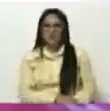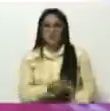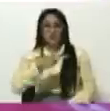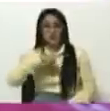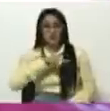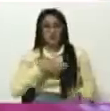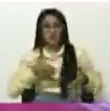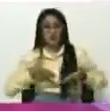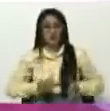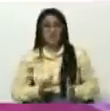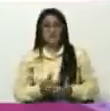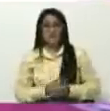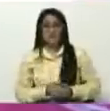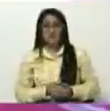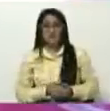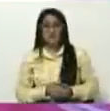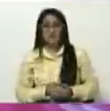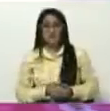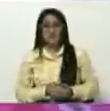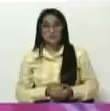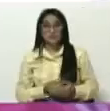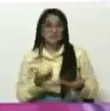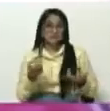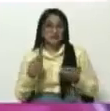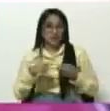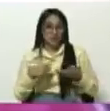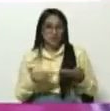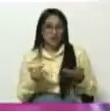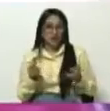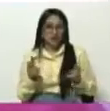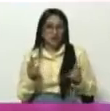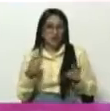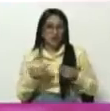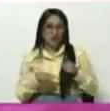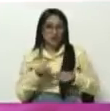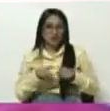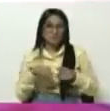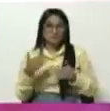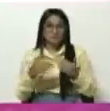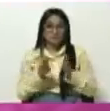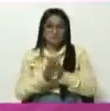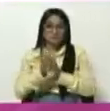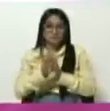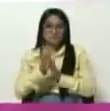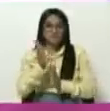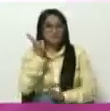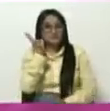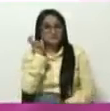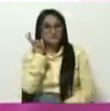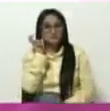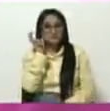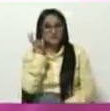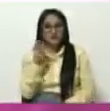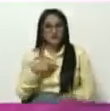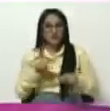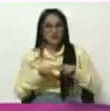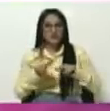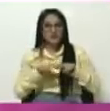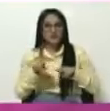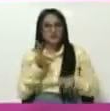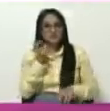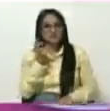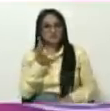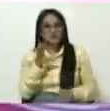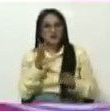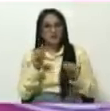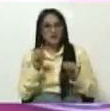nacimos, bueno, entre otras cosas, crecíamos oyendo ya, yo de niño oía hablar de un